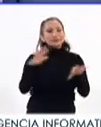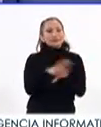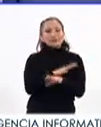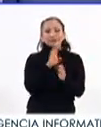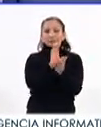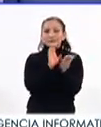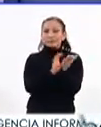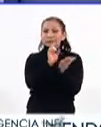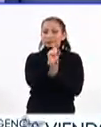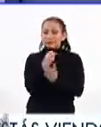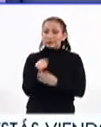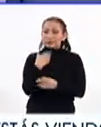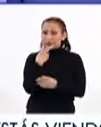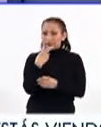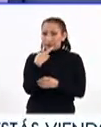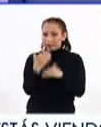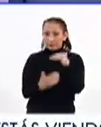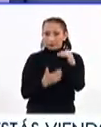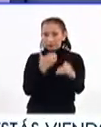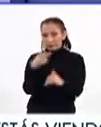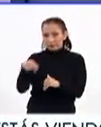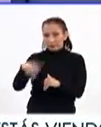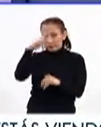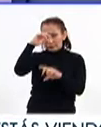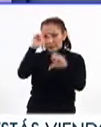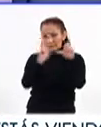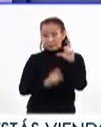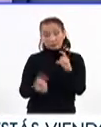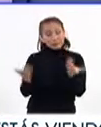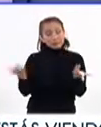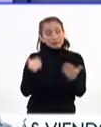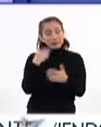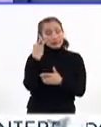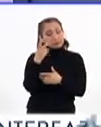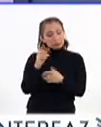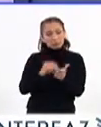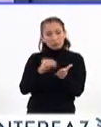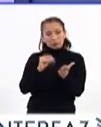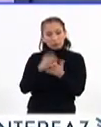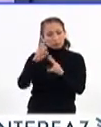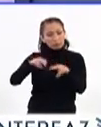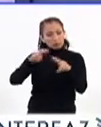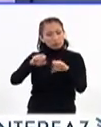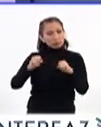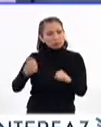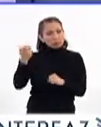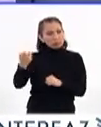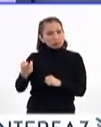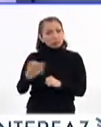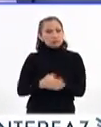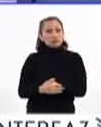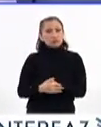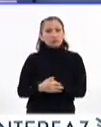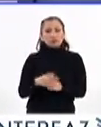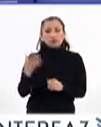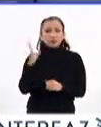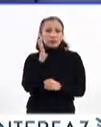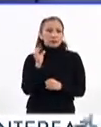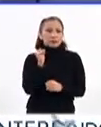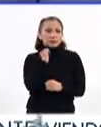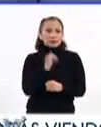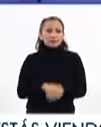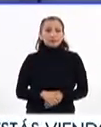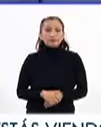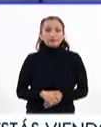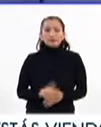reforma constitucional aplicable pues a nuestro país. Así que bueno, se está analizando de forma muy intensa esto en el Congreso de la